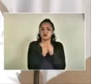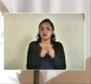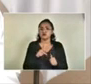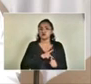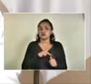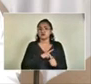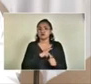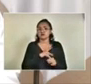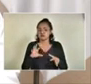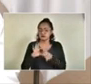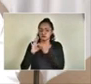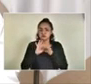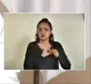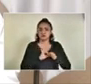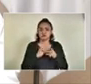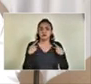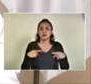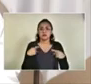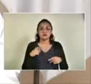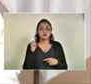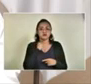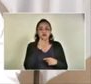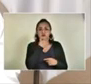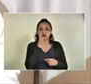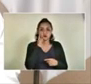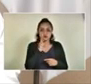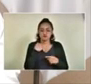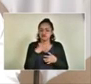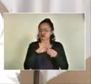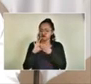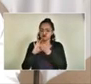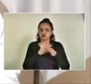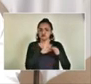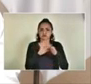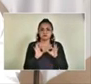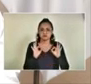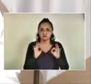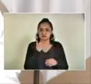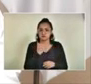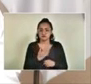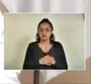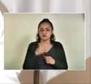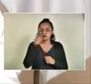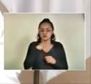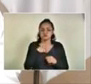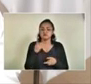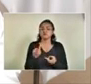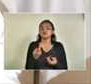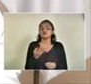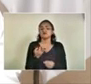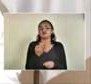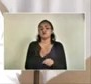coordinados senadora senadores coordinados para sostener una posición